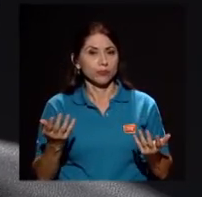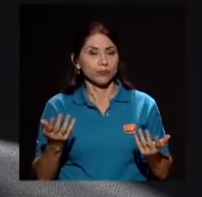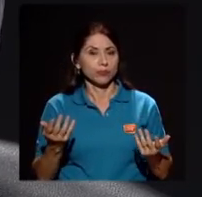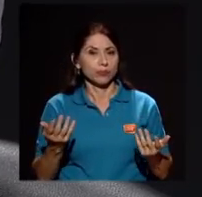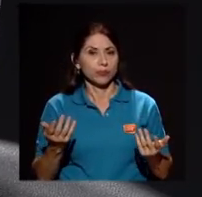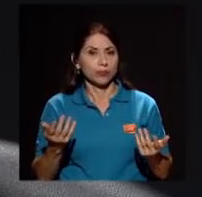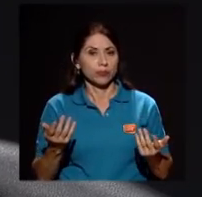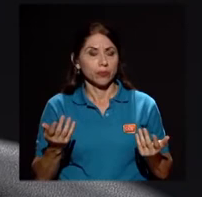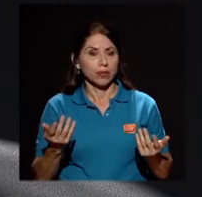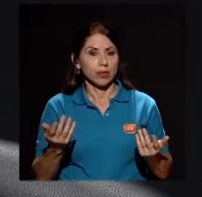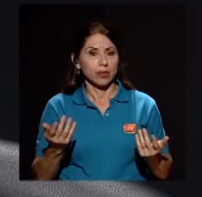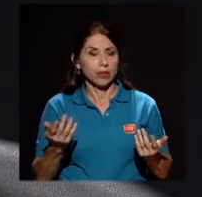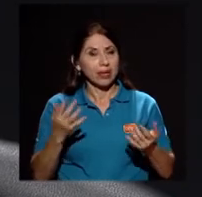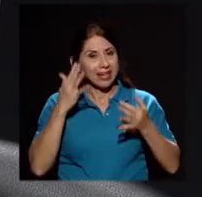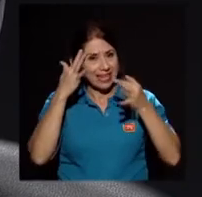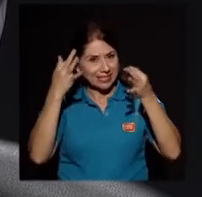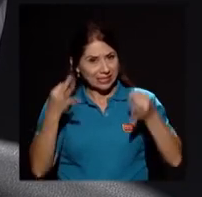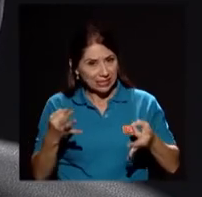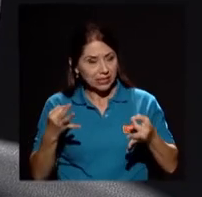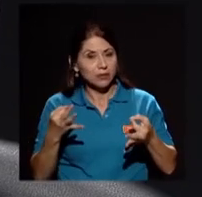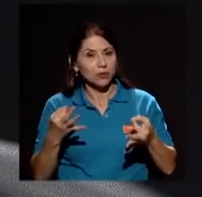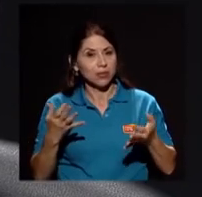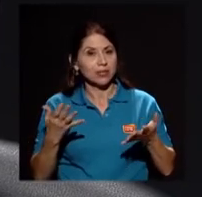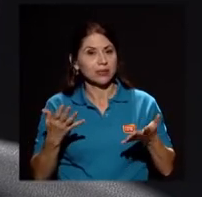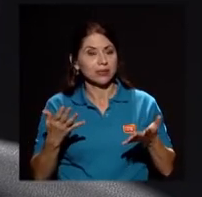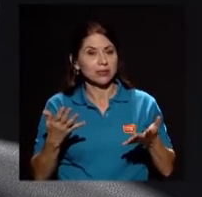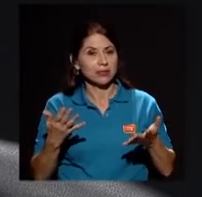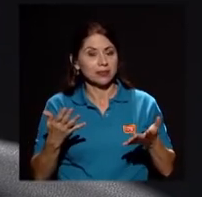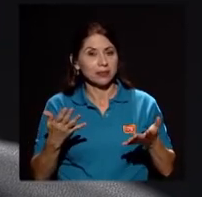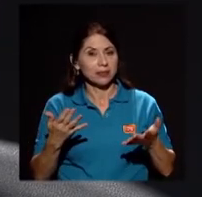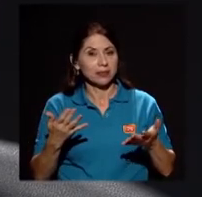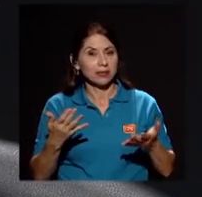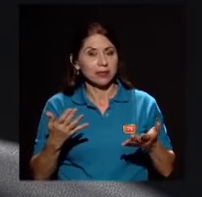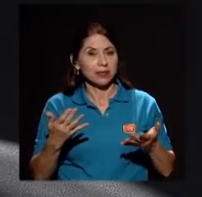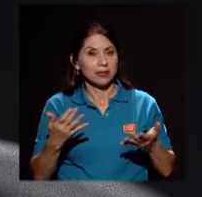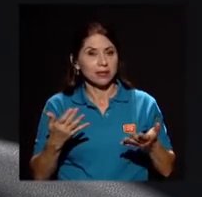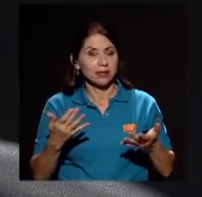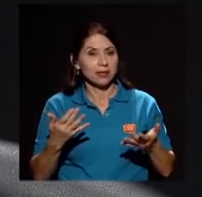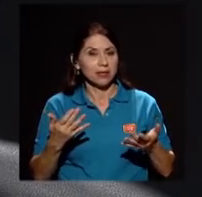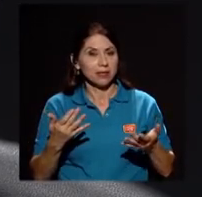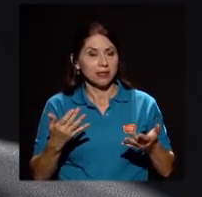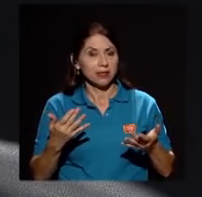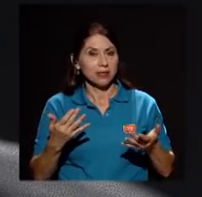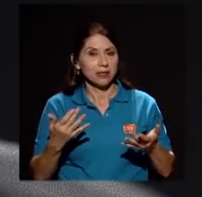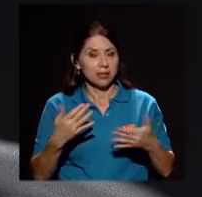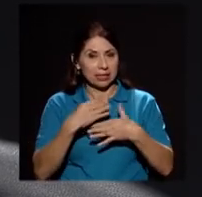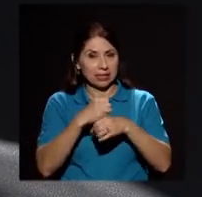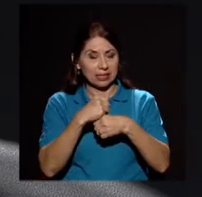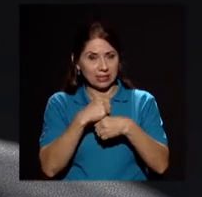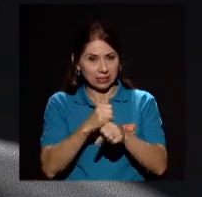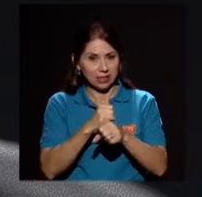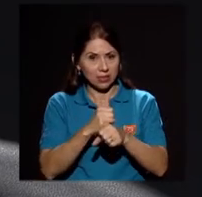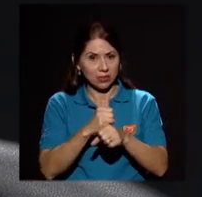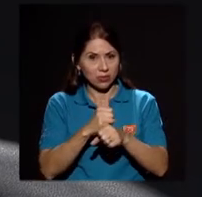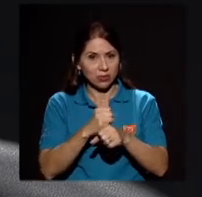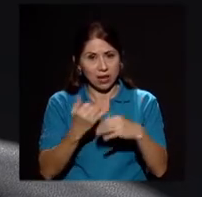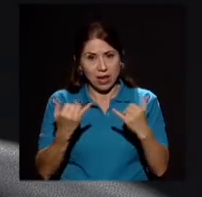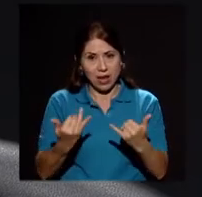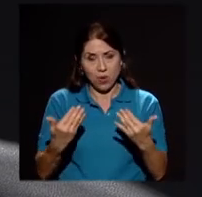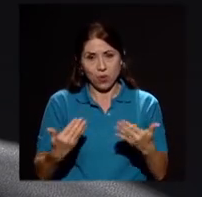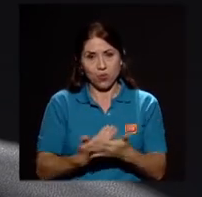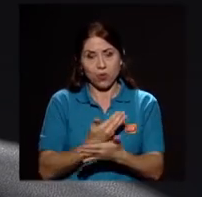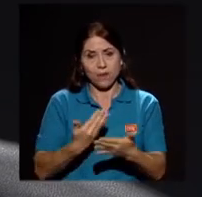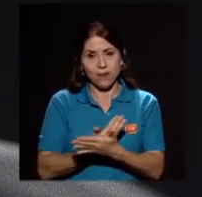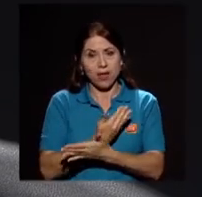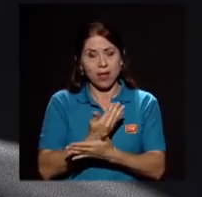las decisiones fuego tomada por la nueva administración